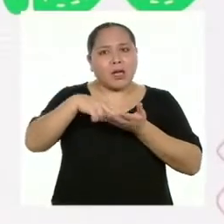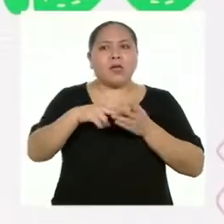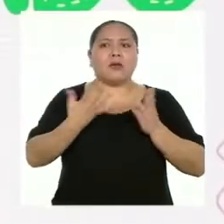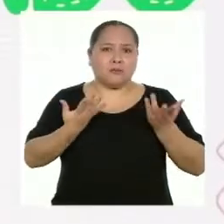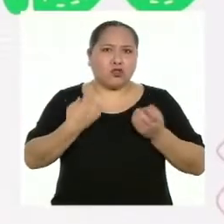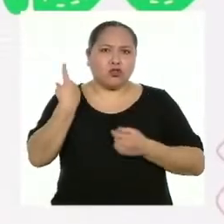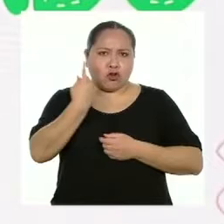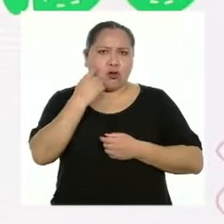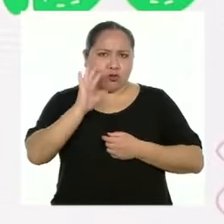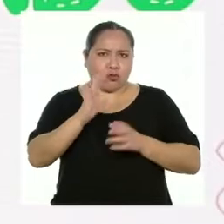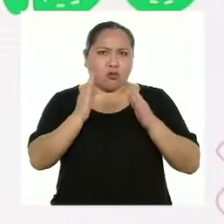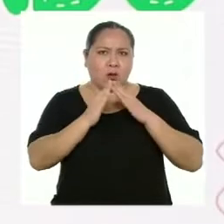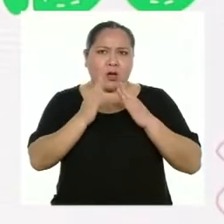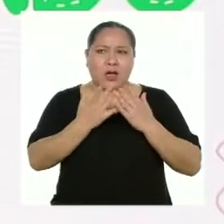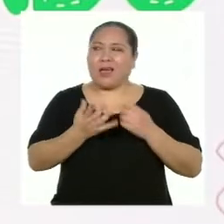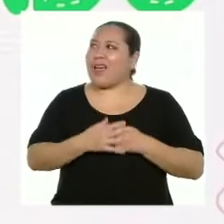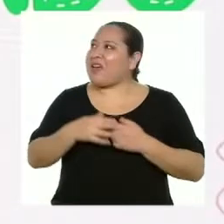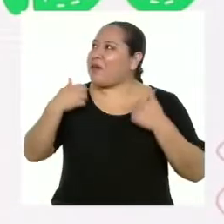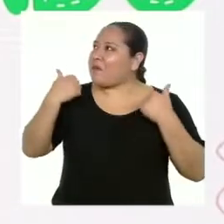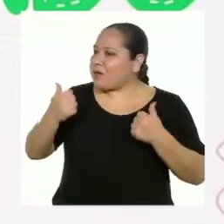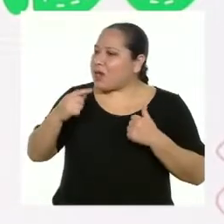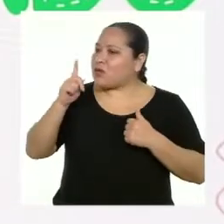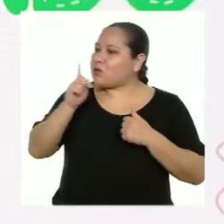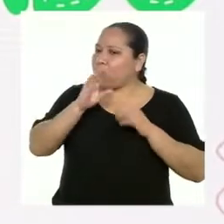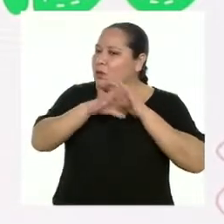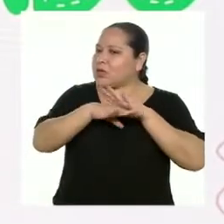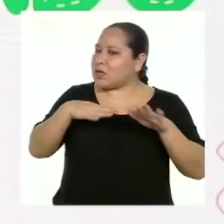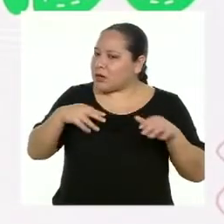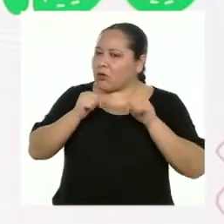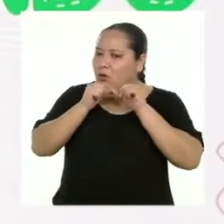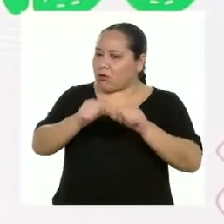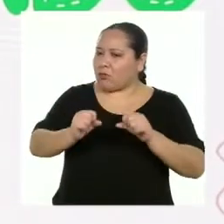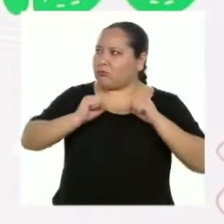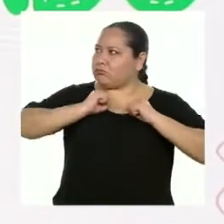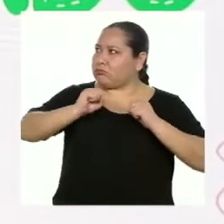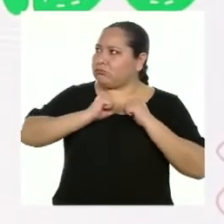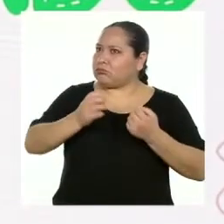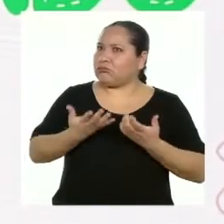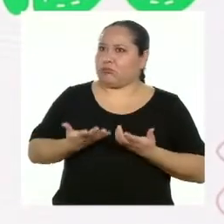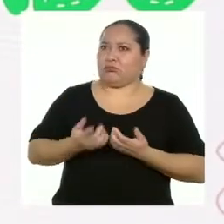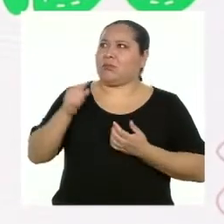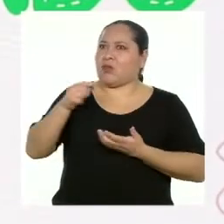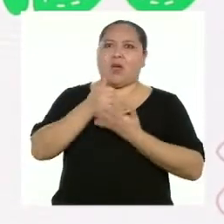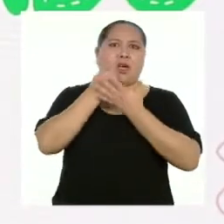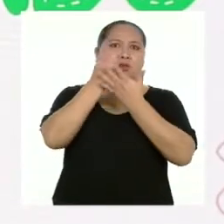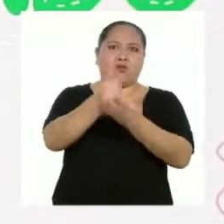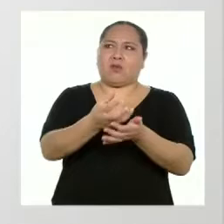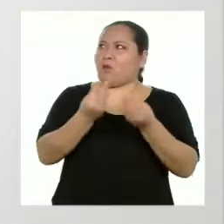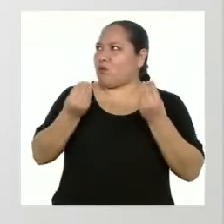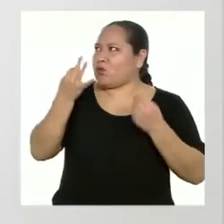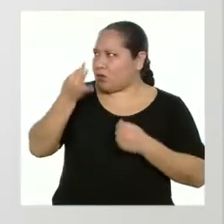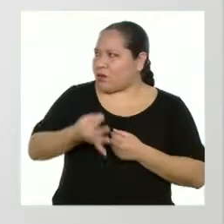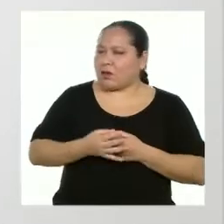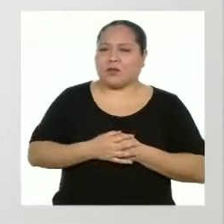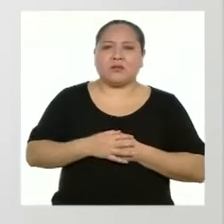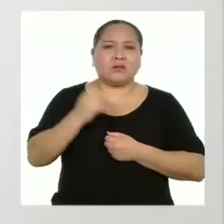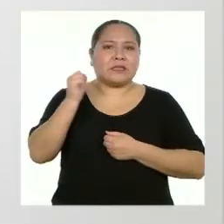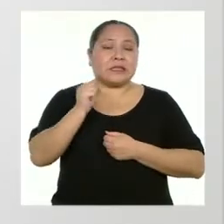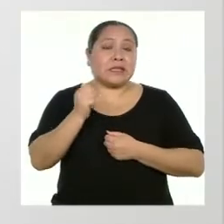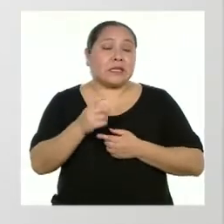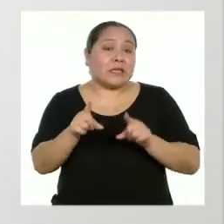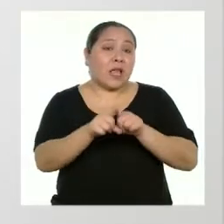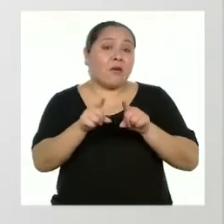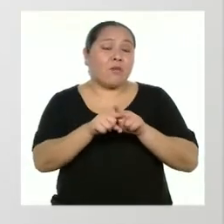que pese a que no se puede salir, igual haga actividad física. Tiene además hartos beneficios, ¿no? También nos